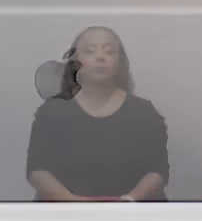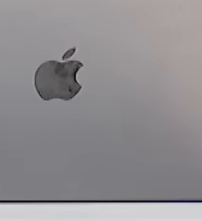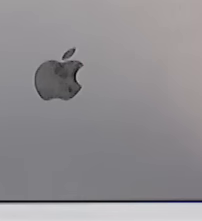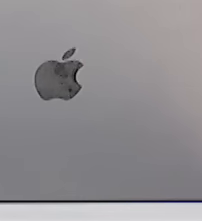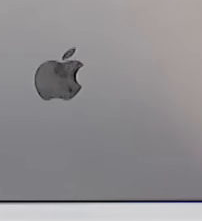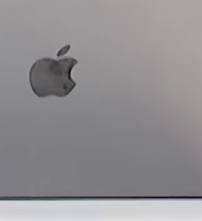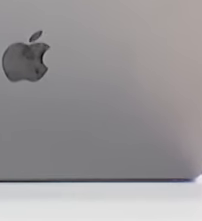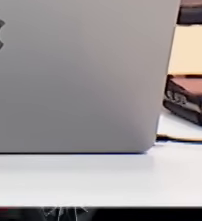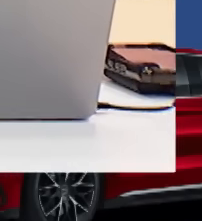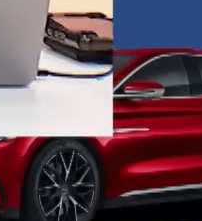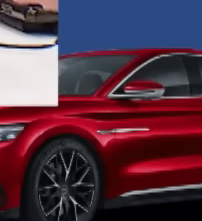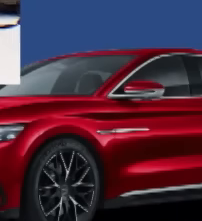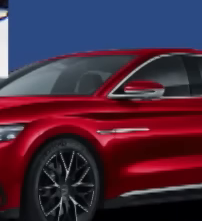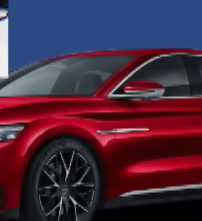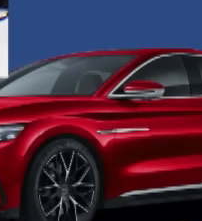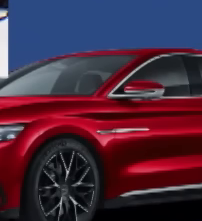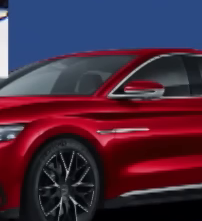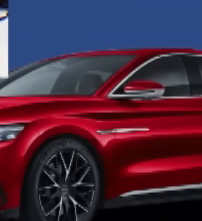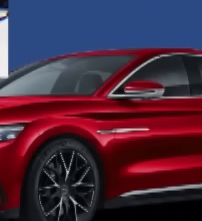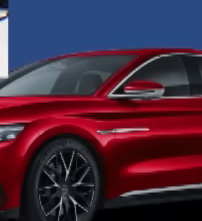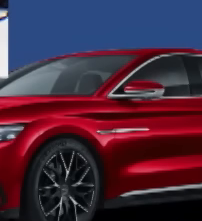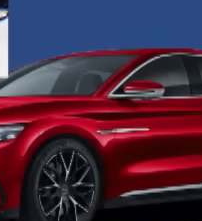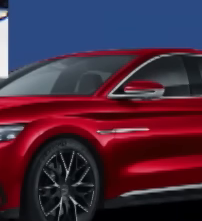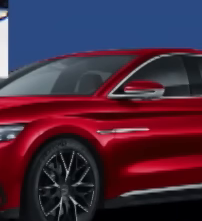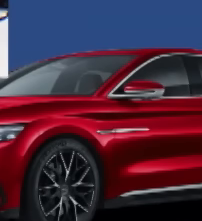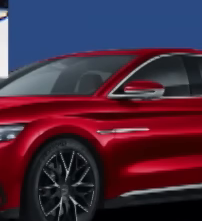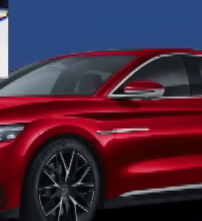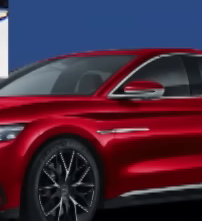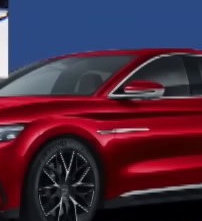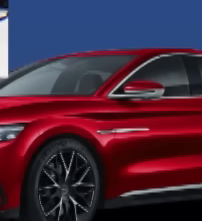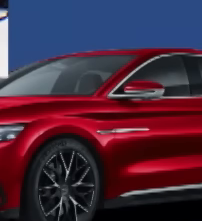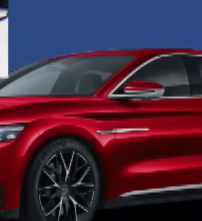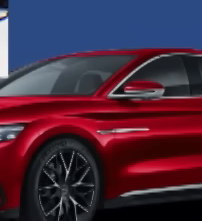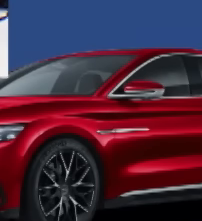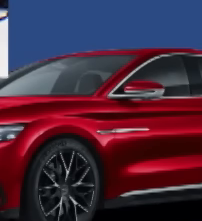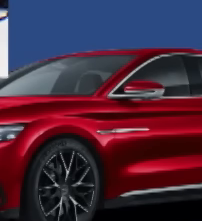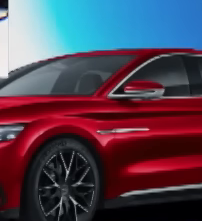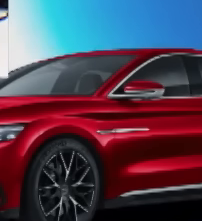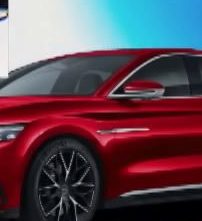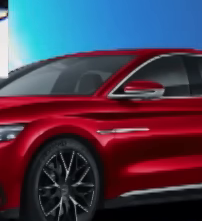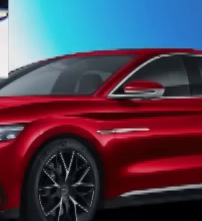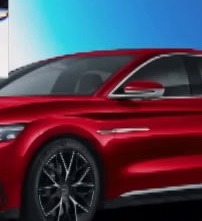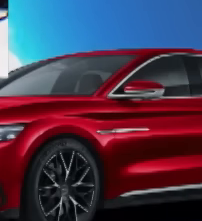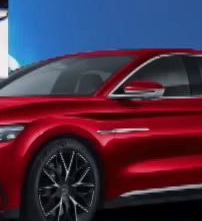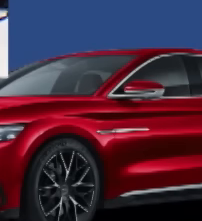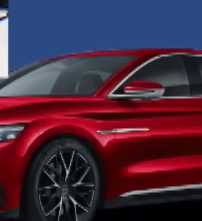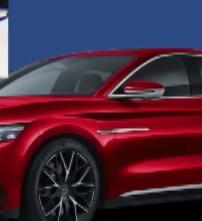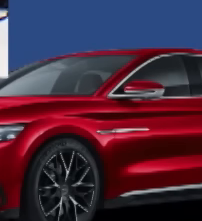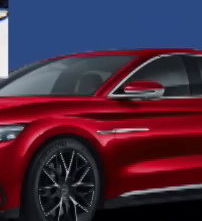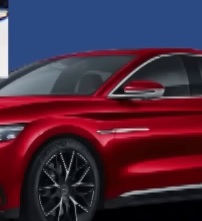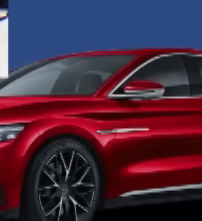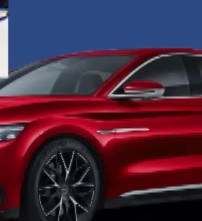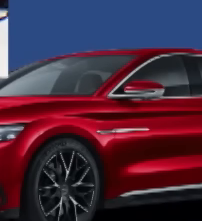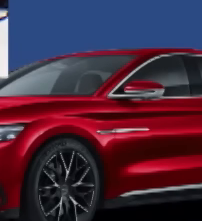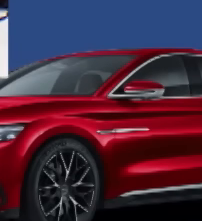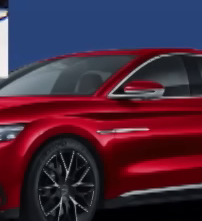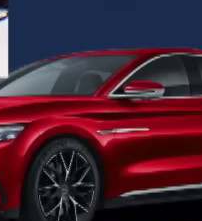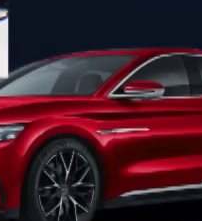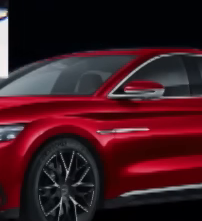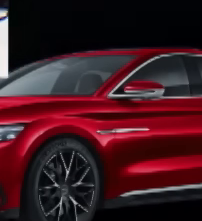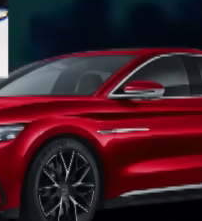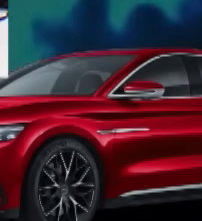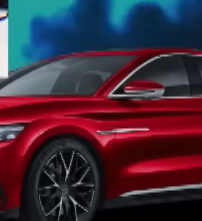100% eléctrico Ingresar a las redes sociales de byd Costa Rica Y conocé cómo participar para ganarte